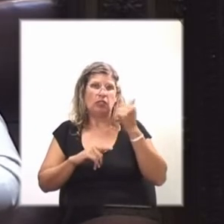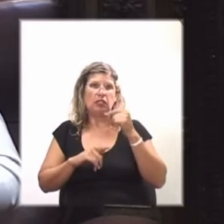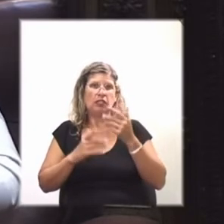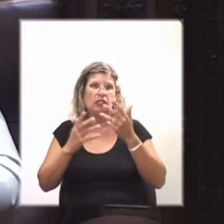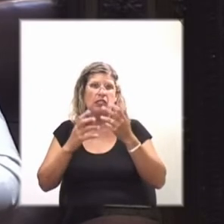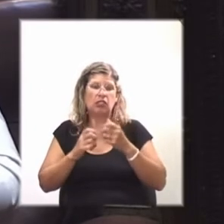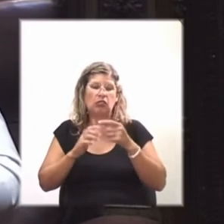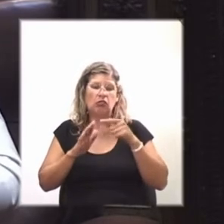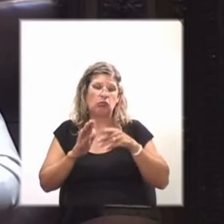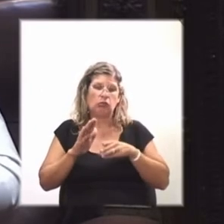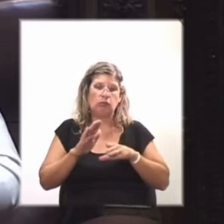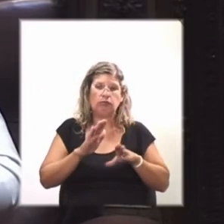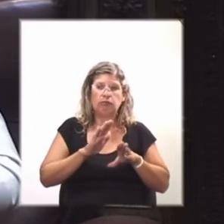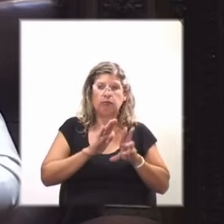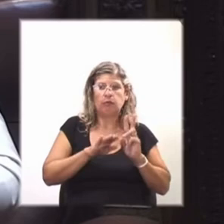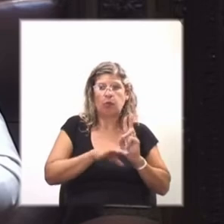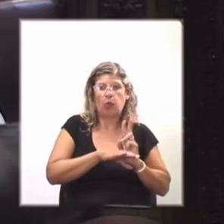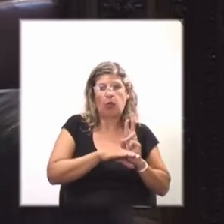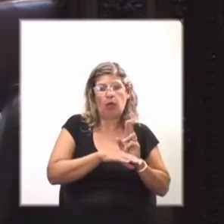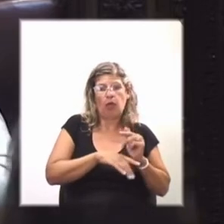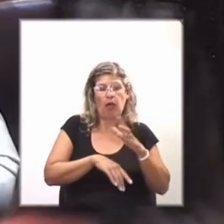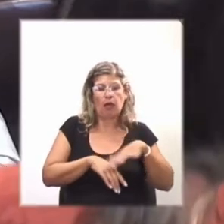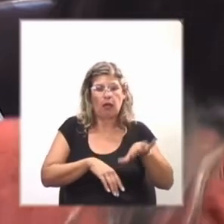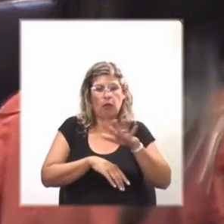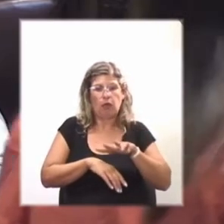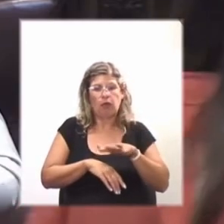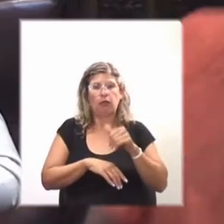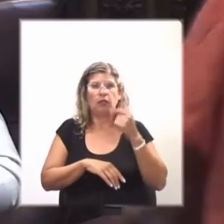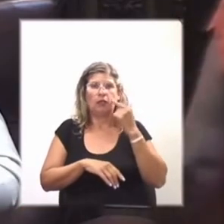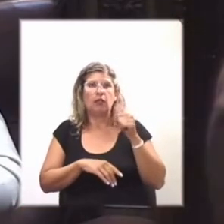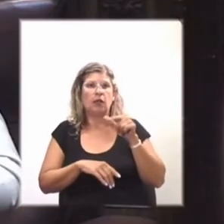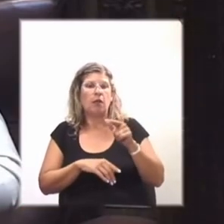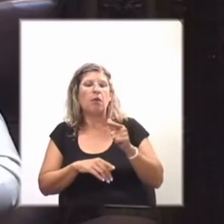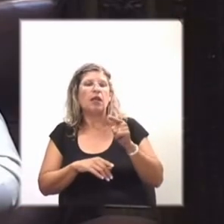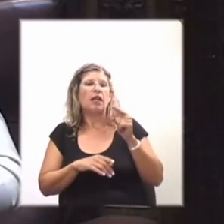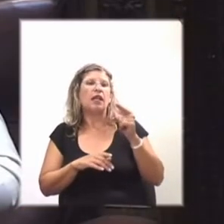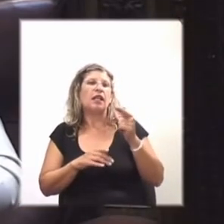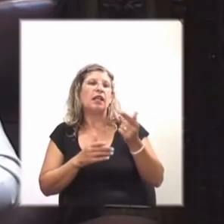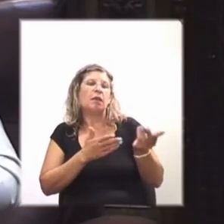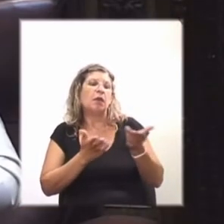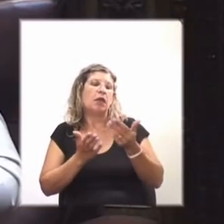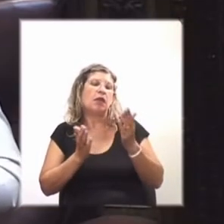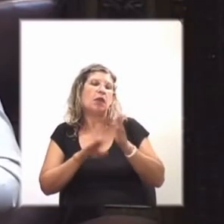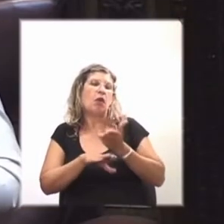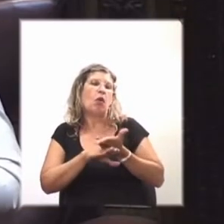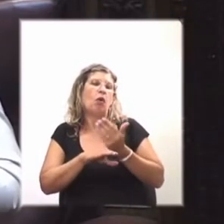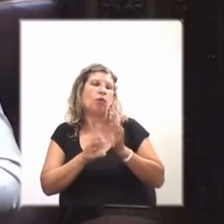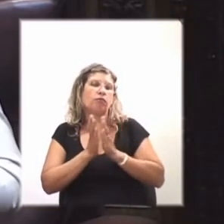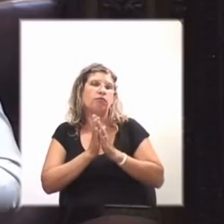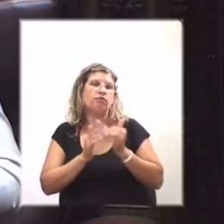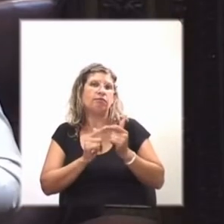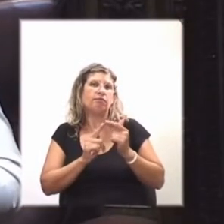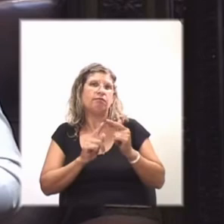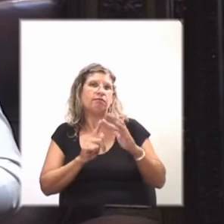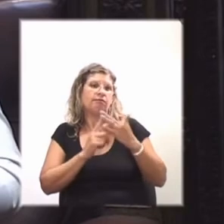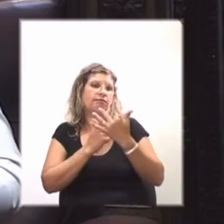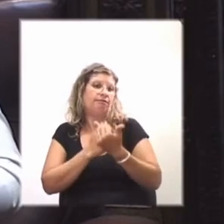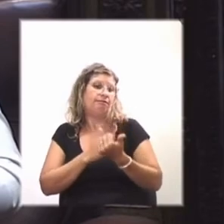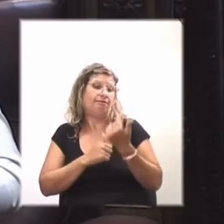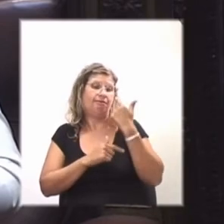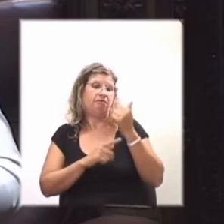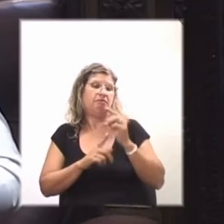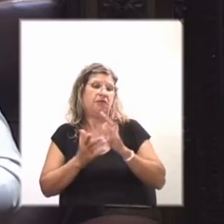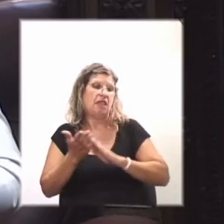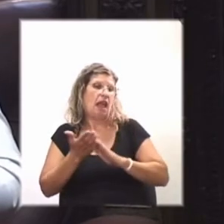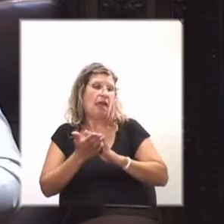en el pueblo al que convocó a rodearlo. Y por supuesto, su descrédito era tal que nadie lo